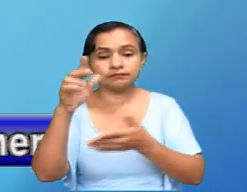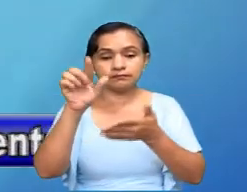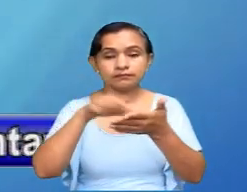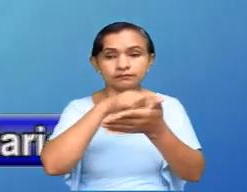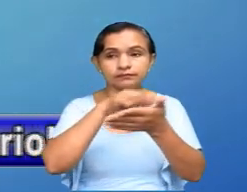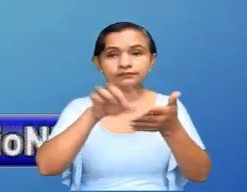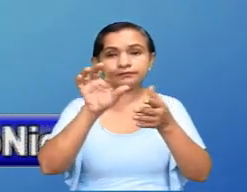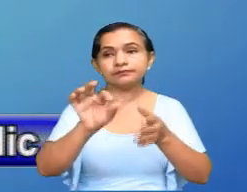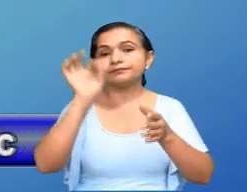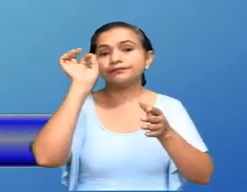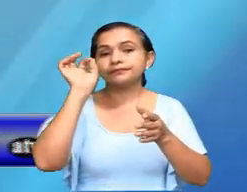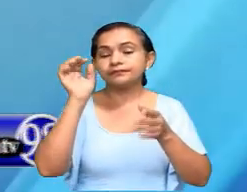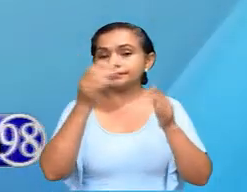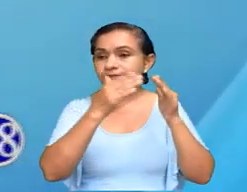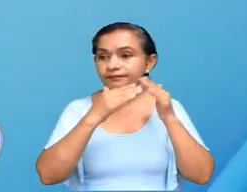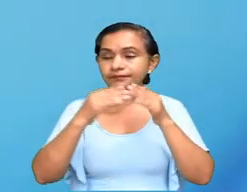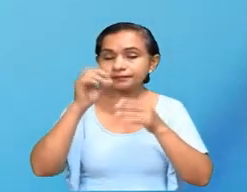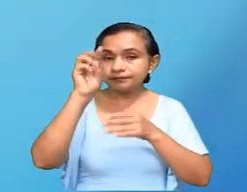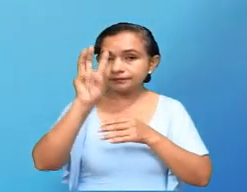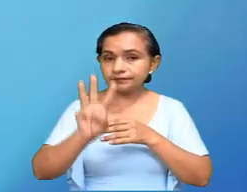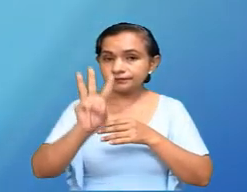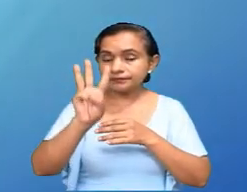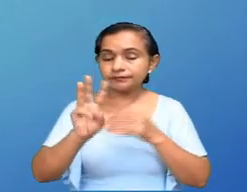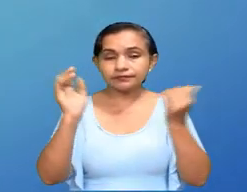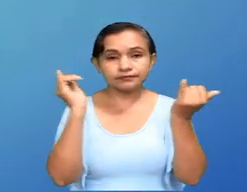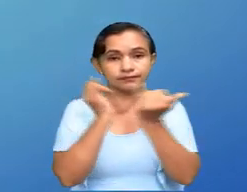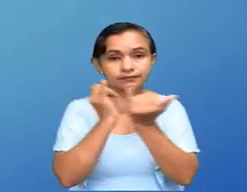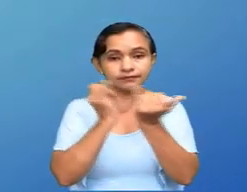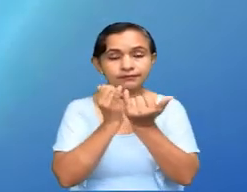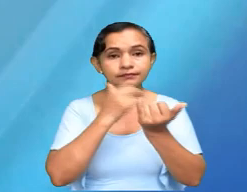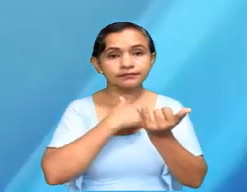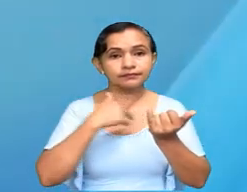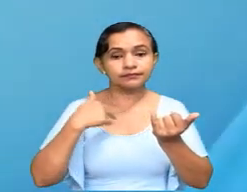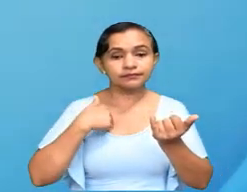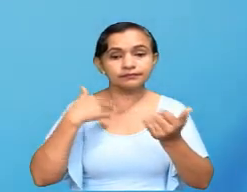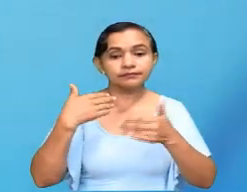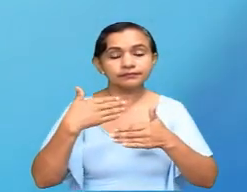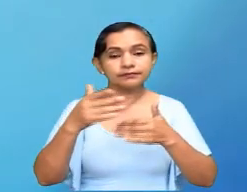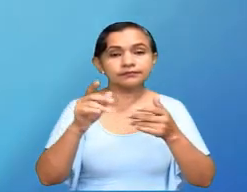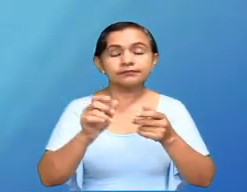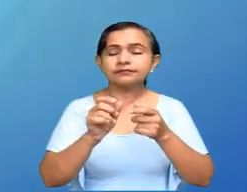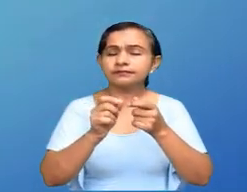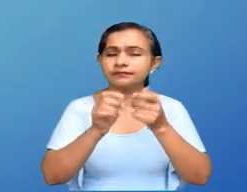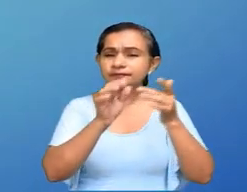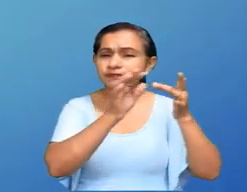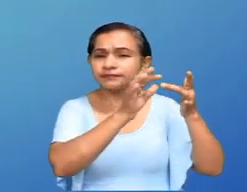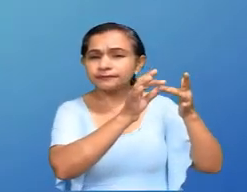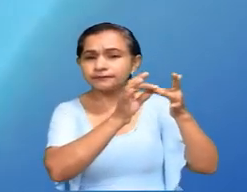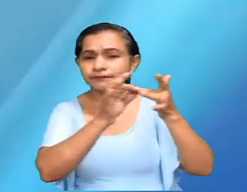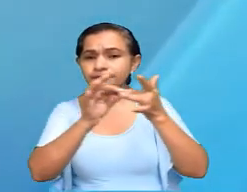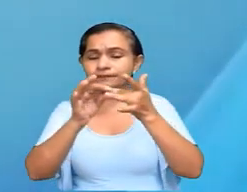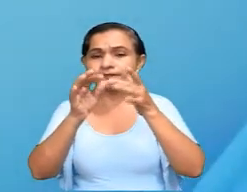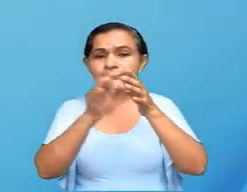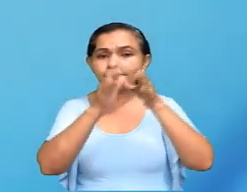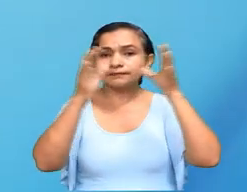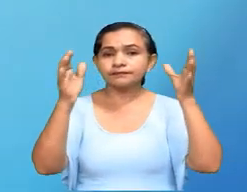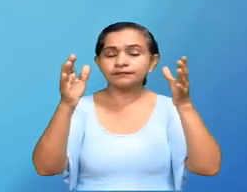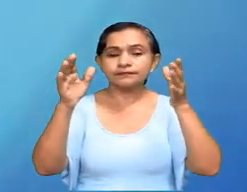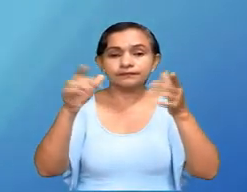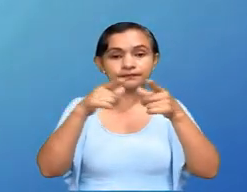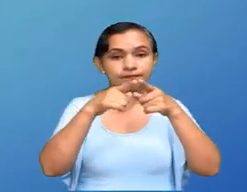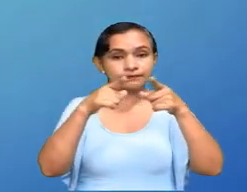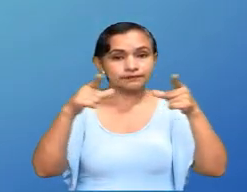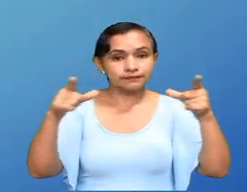reina del distrito 3. También nos preparamos para celebrar en grande la fiesta de